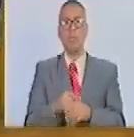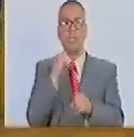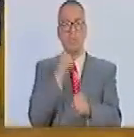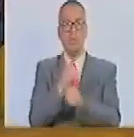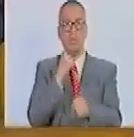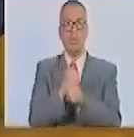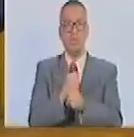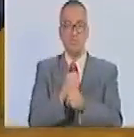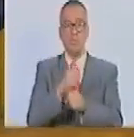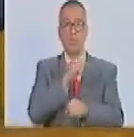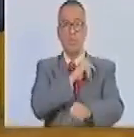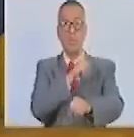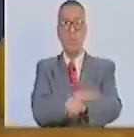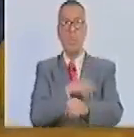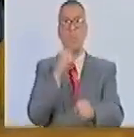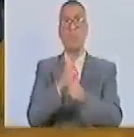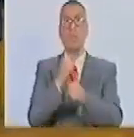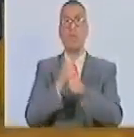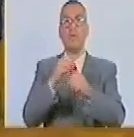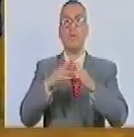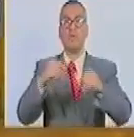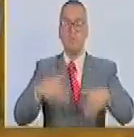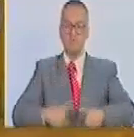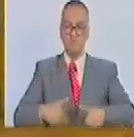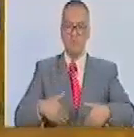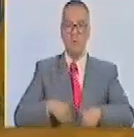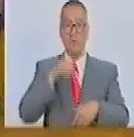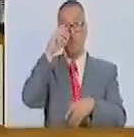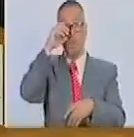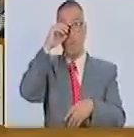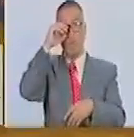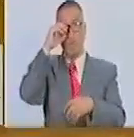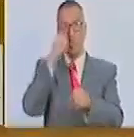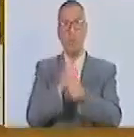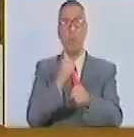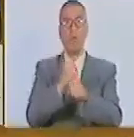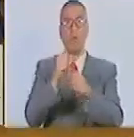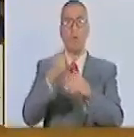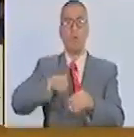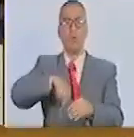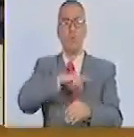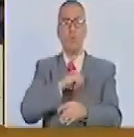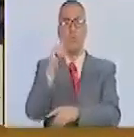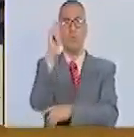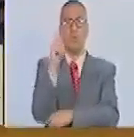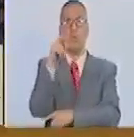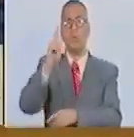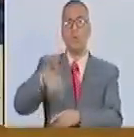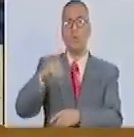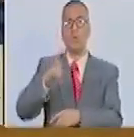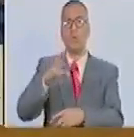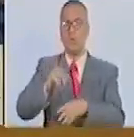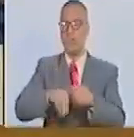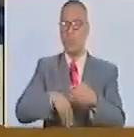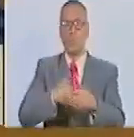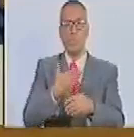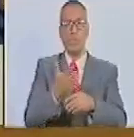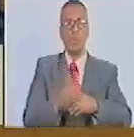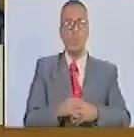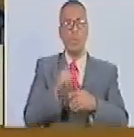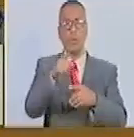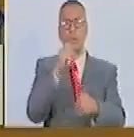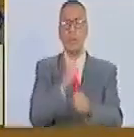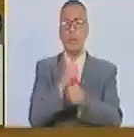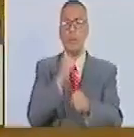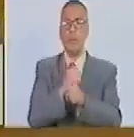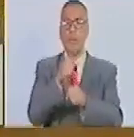trabajo denodado, ese trabajo de esfuerzo. Ese es un trabajo de nosotros los parlamentarios, pero nunca hubiera sido posible sin el